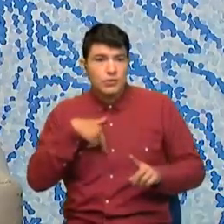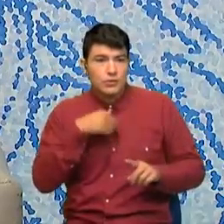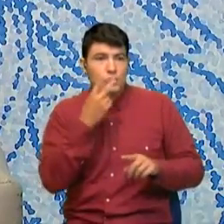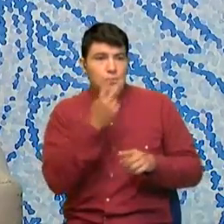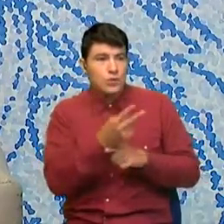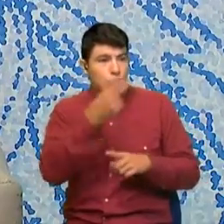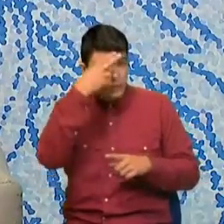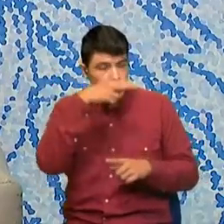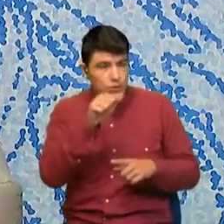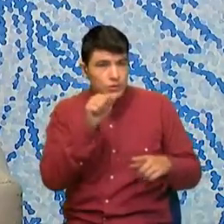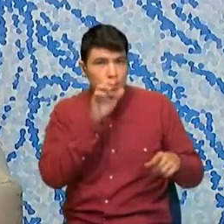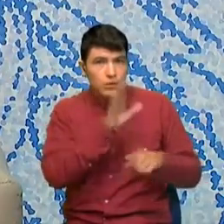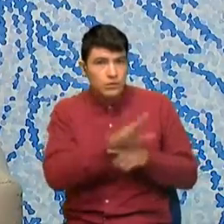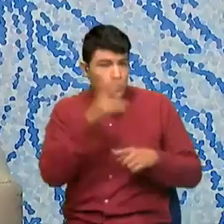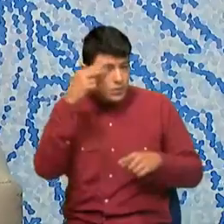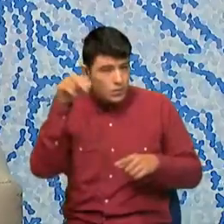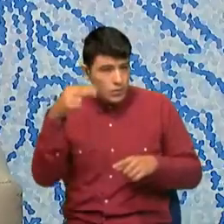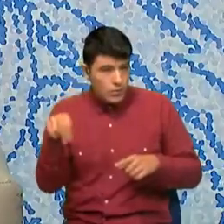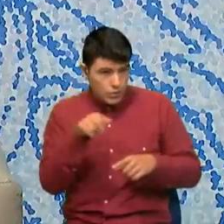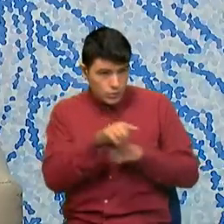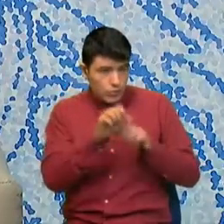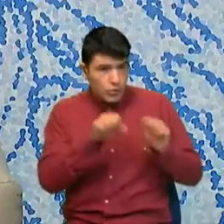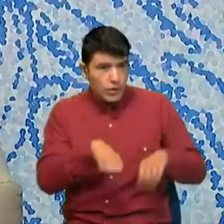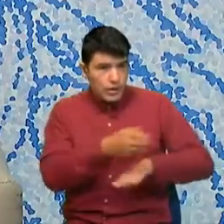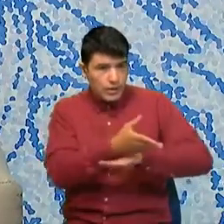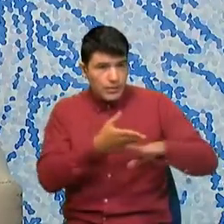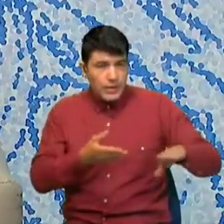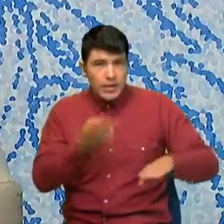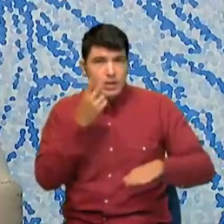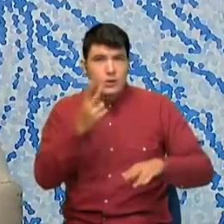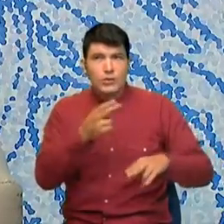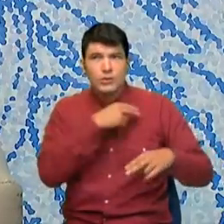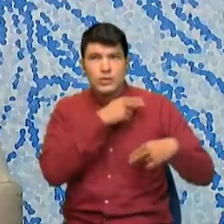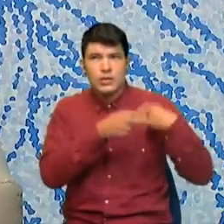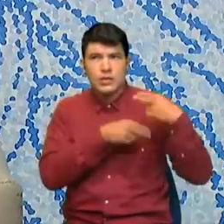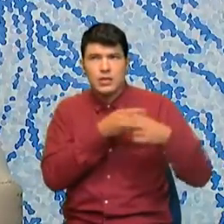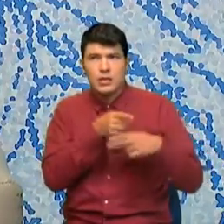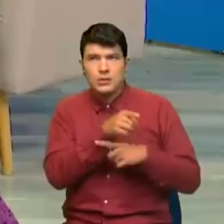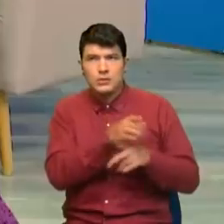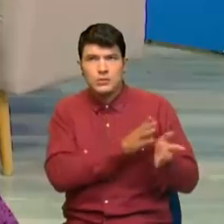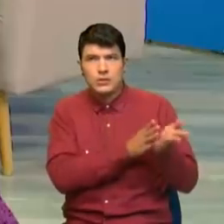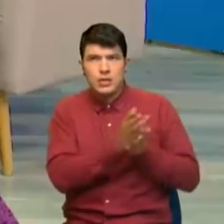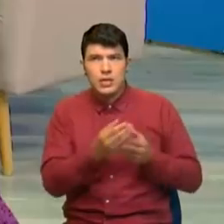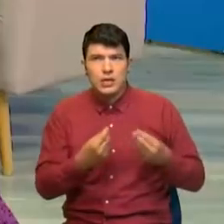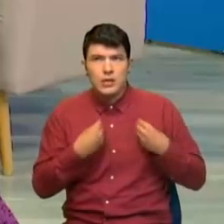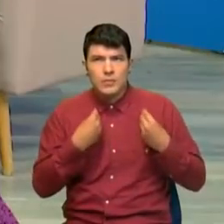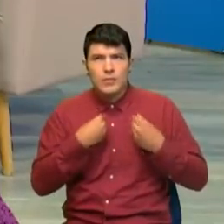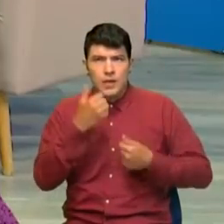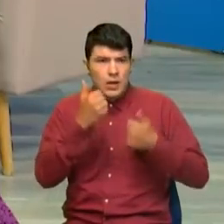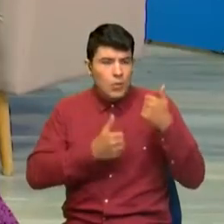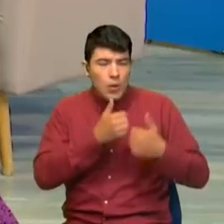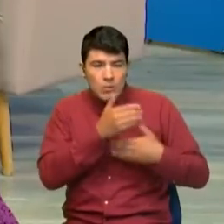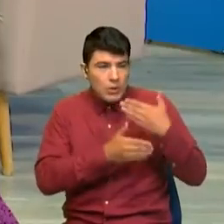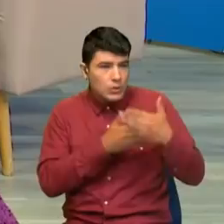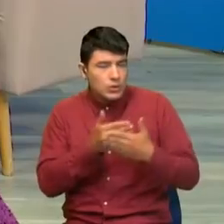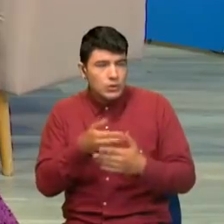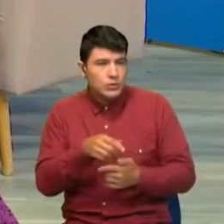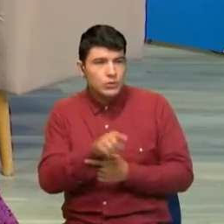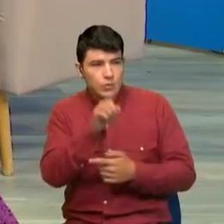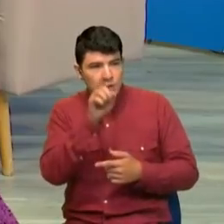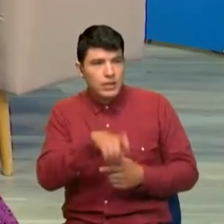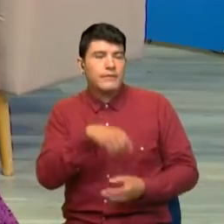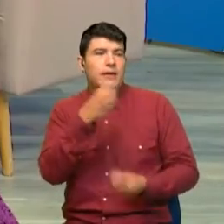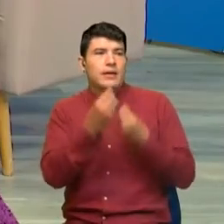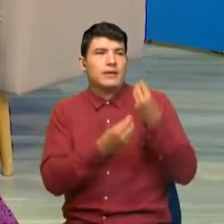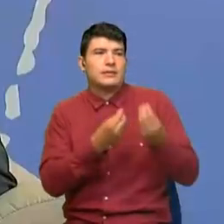nietas pueden pedir la herencia de los dos abuelos estando vivos? ¿Qué trámite tendrían que hacer?